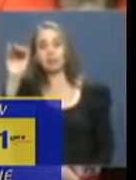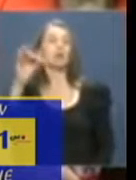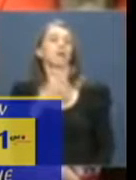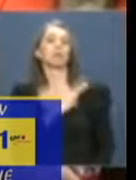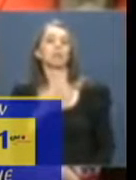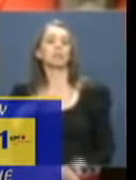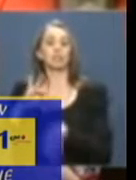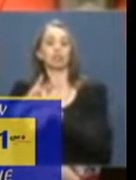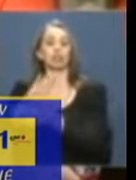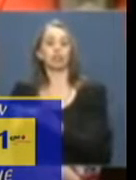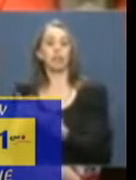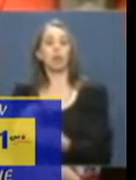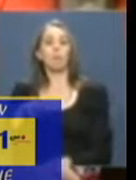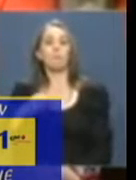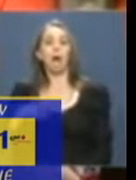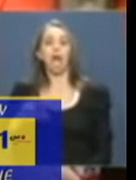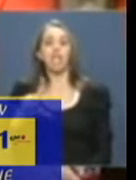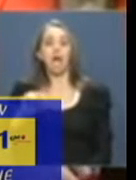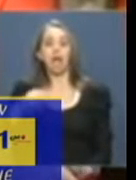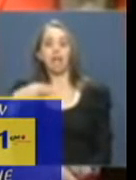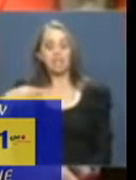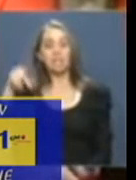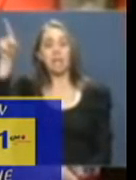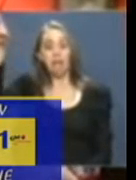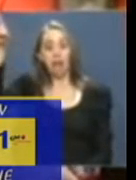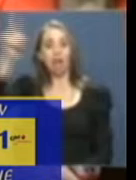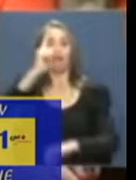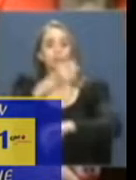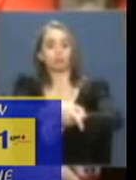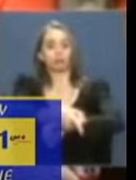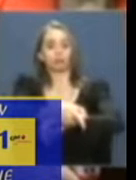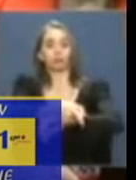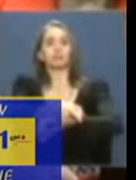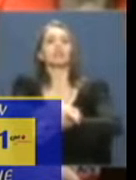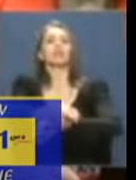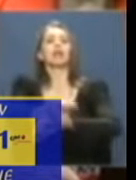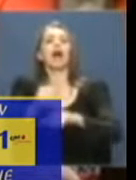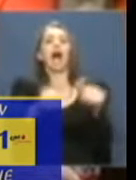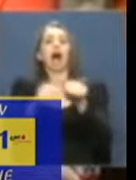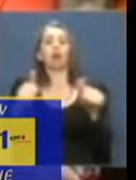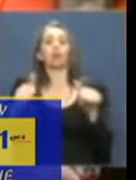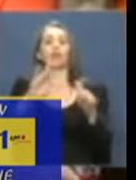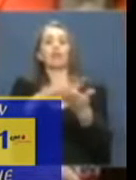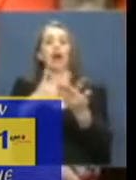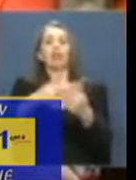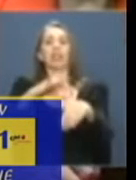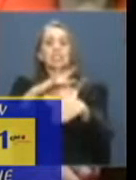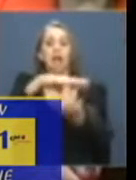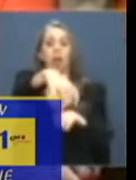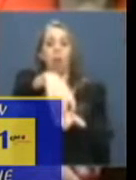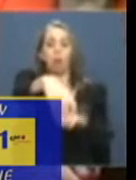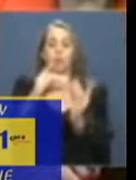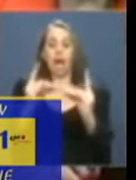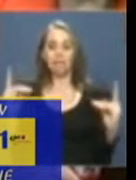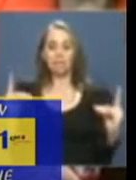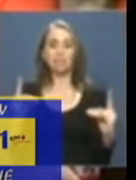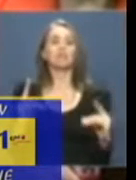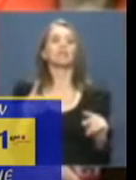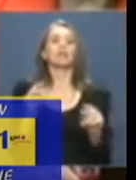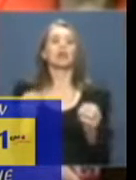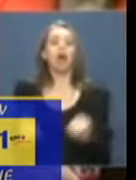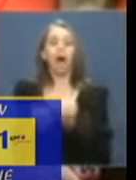señor ministro mañalich para que instruya a las autoridades regionales de salud aysén para que se realice es